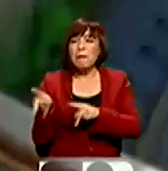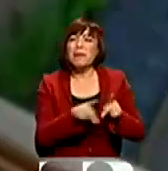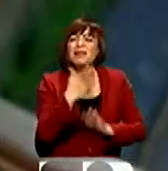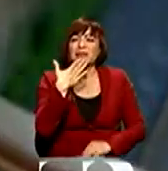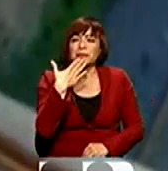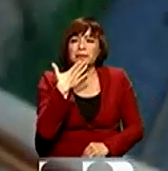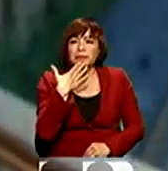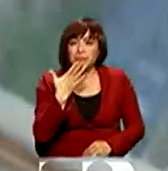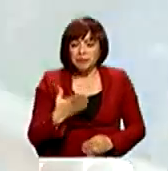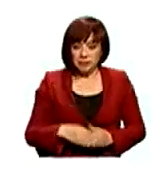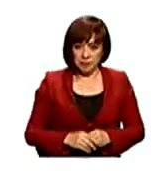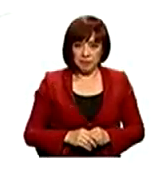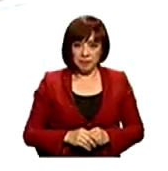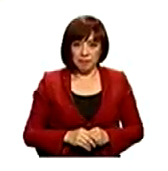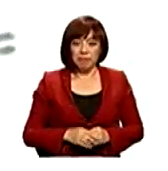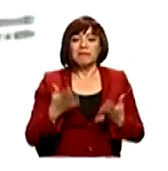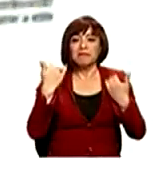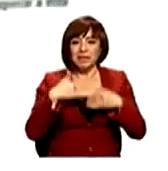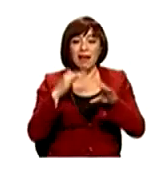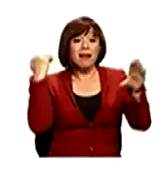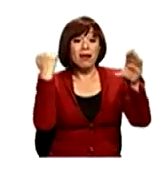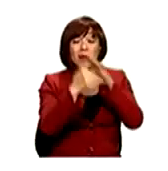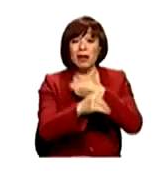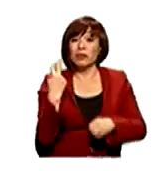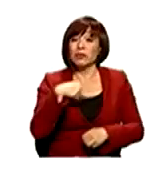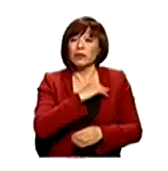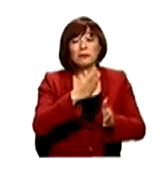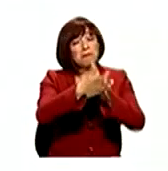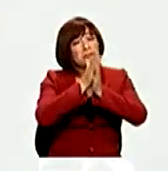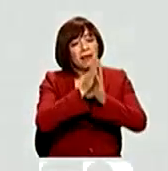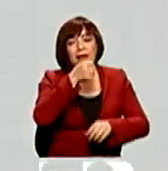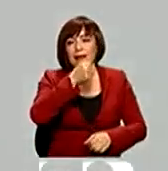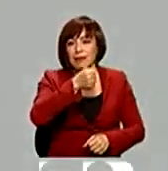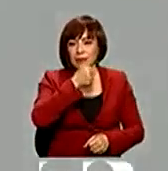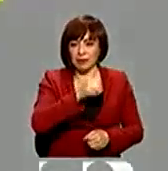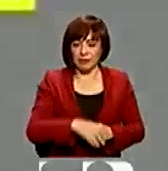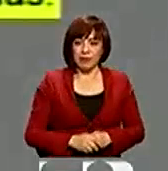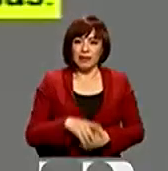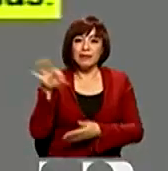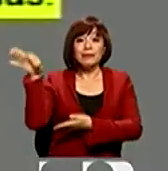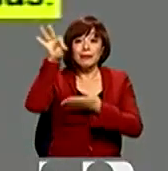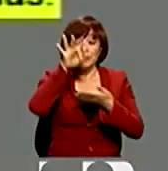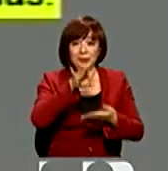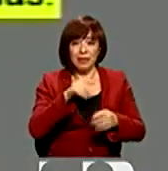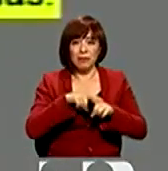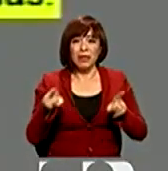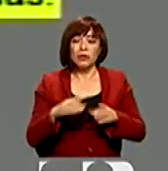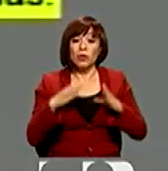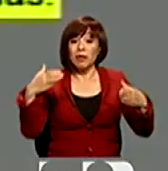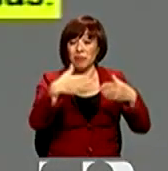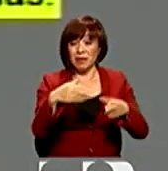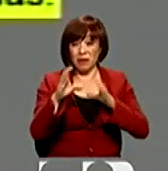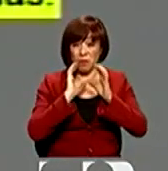anunciada concesión, vía correo electrónico solicitamos una entrevista con el actual titular de EMCO, Francisco Rendón. Su departamento de